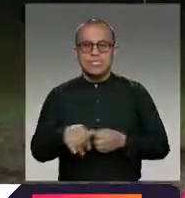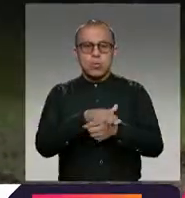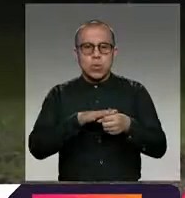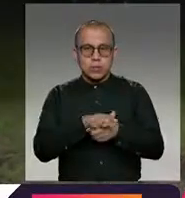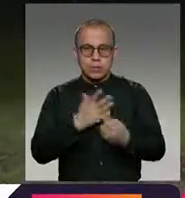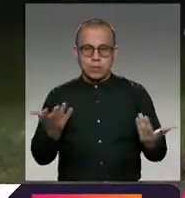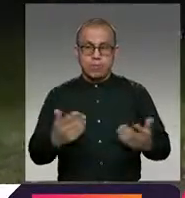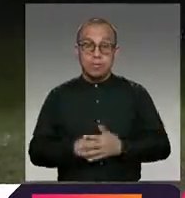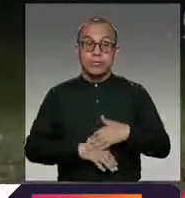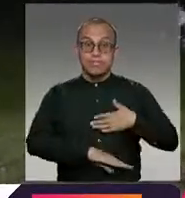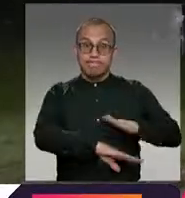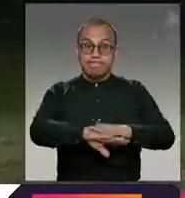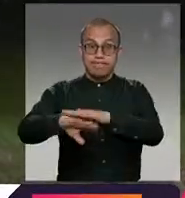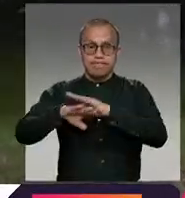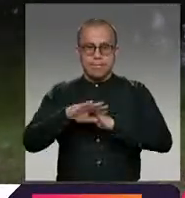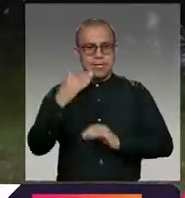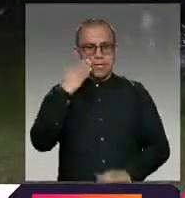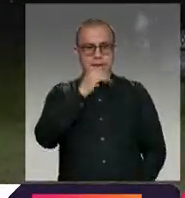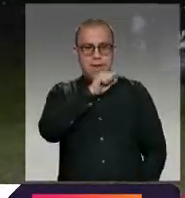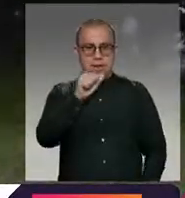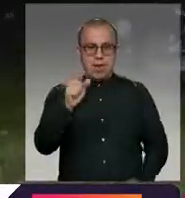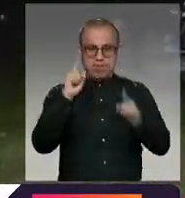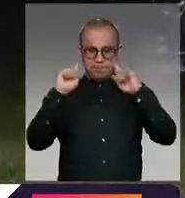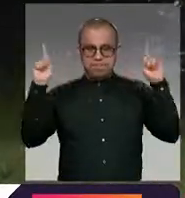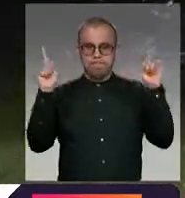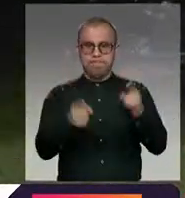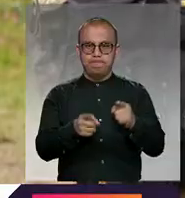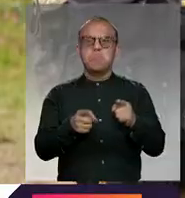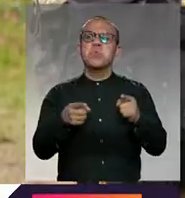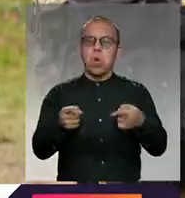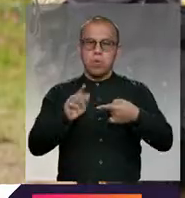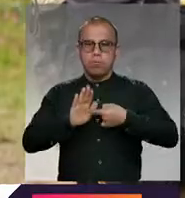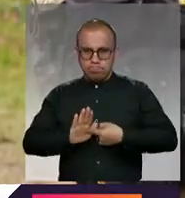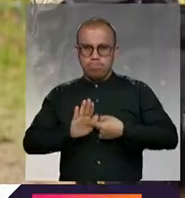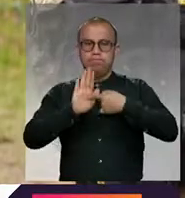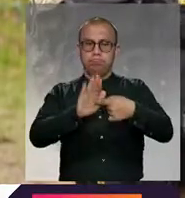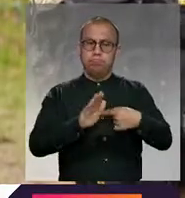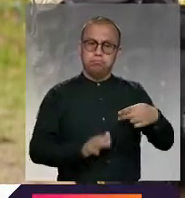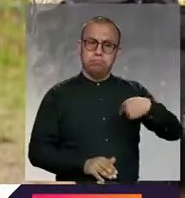estos artefactos. Su mensaje para las mujeres es contundente. Mostrarles que